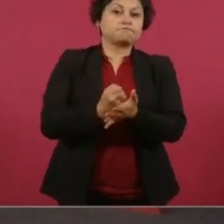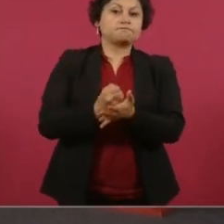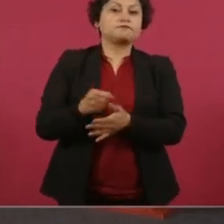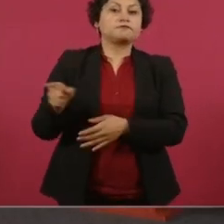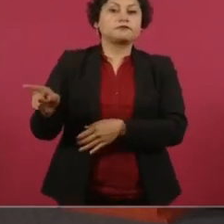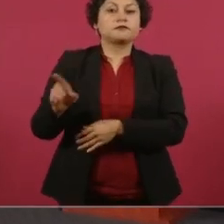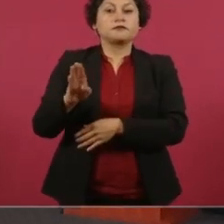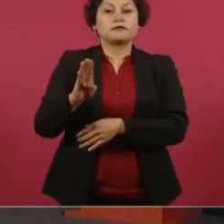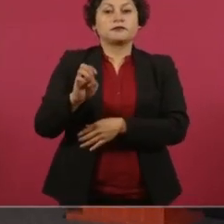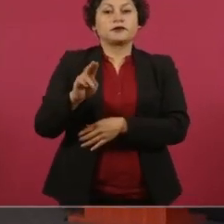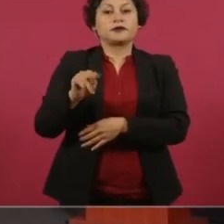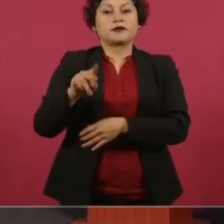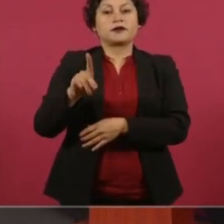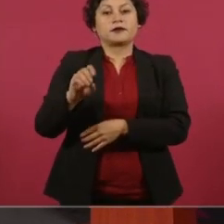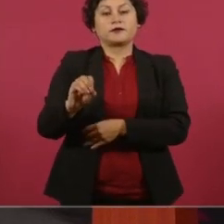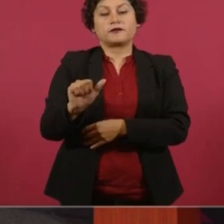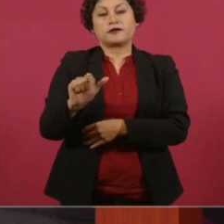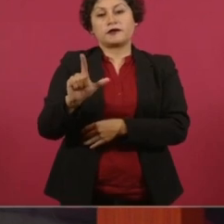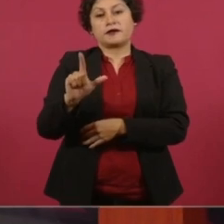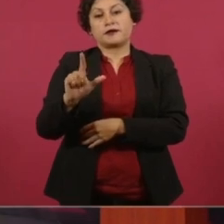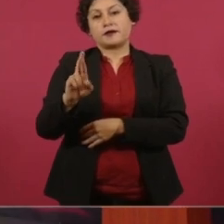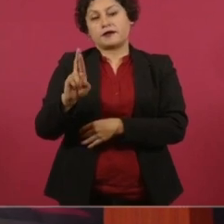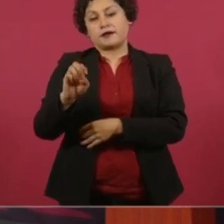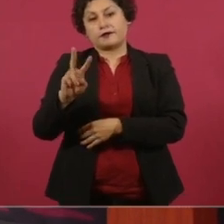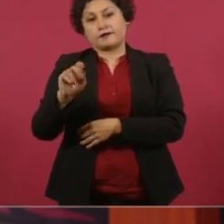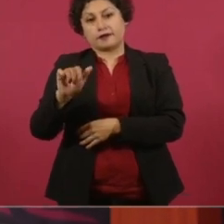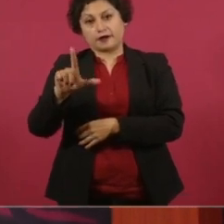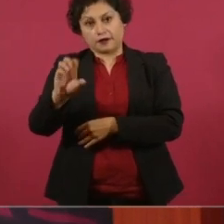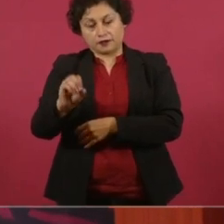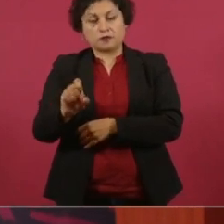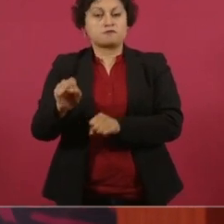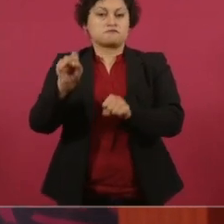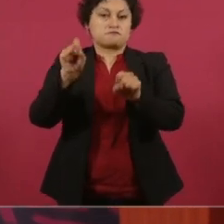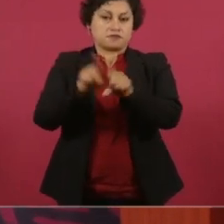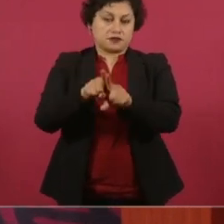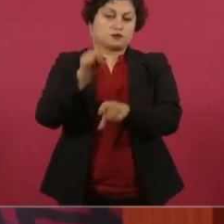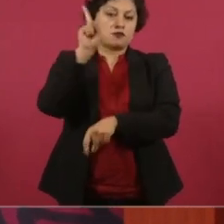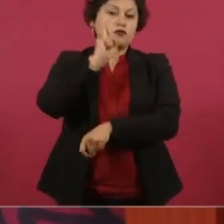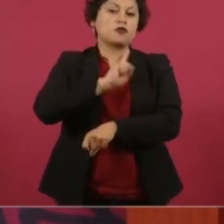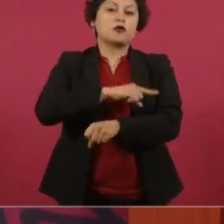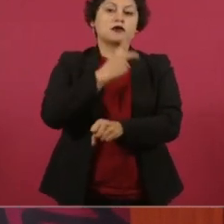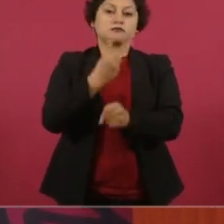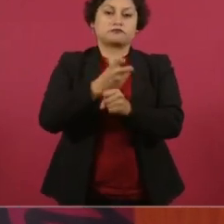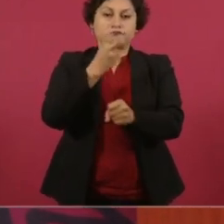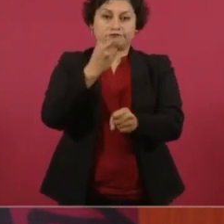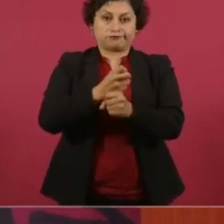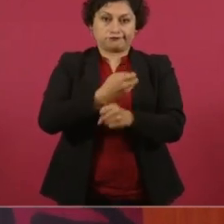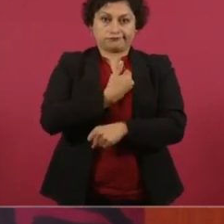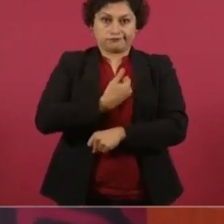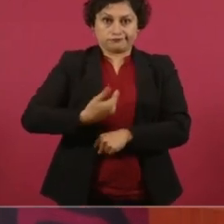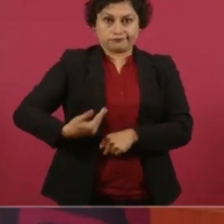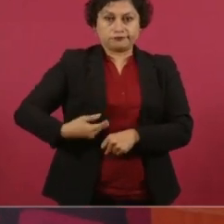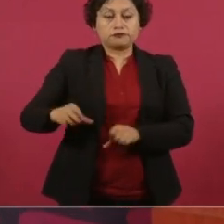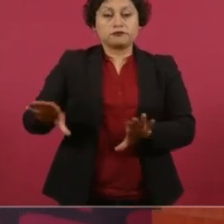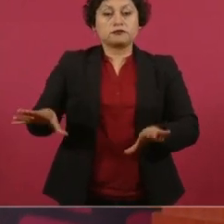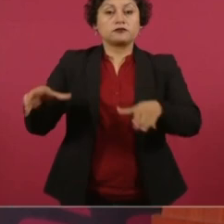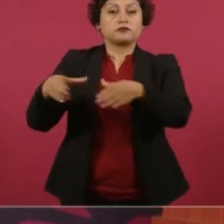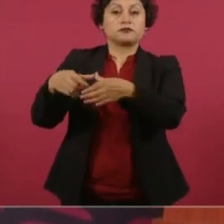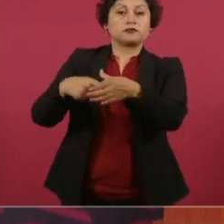Bernardo Arévalo, lo mismo la vicepresidenta, y hubo cambio en el Congreso.